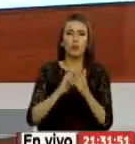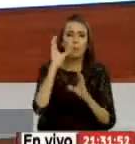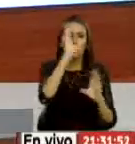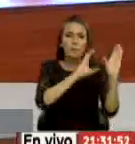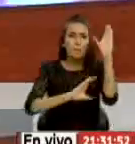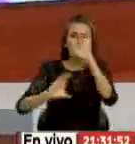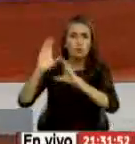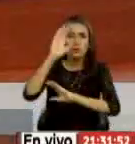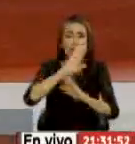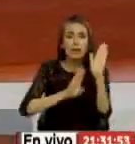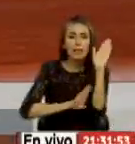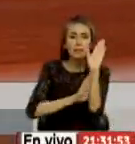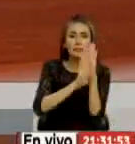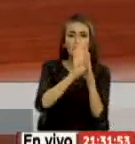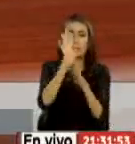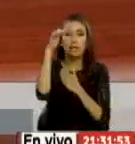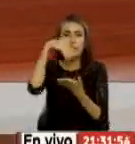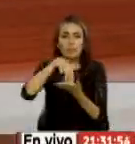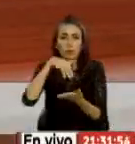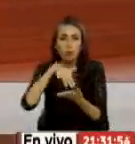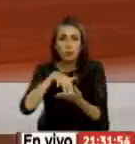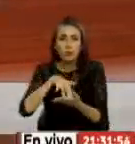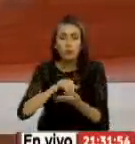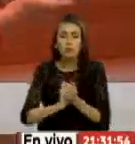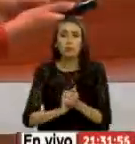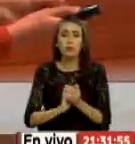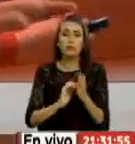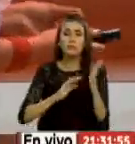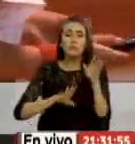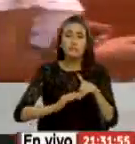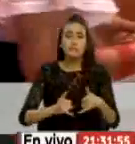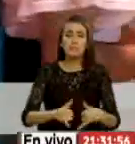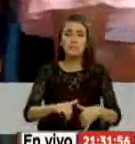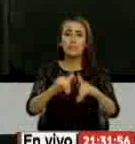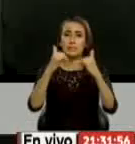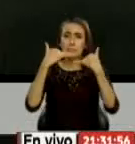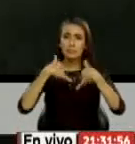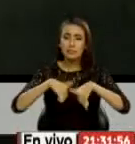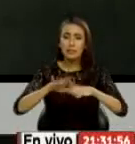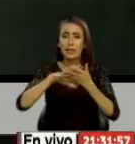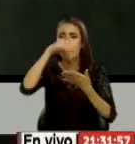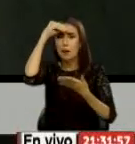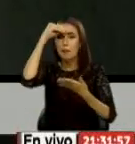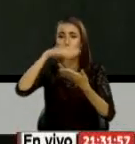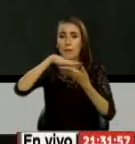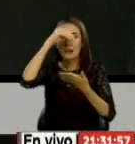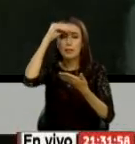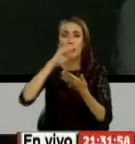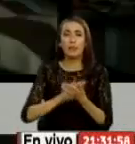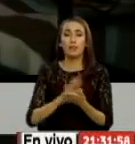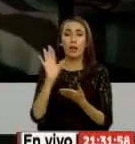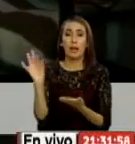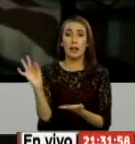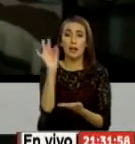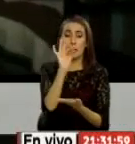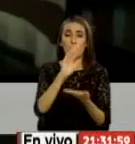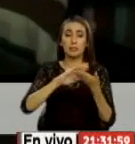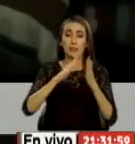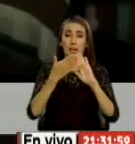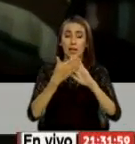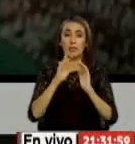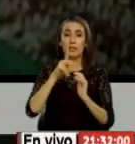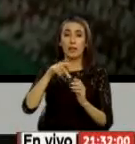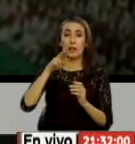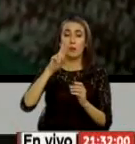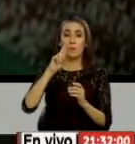desarrollándonos, seguir estudiando y seguir a la vanguardia con todos los avances de la sociedad. Como representante del pueblo purúa, uno de